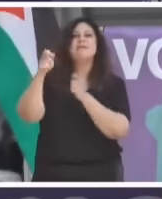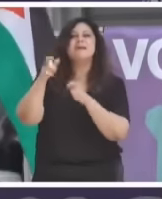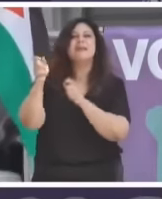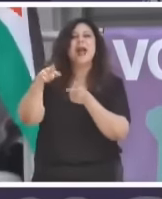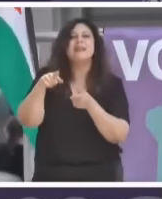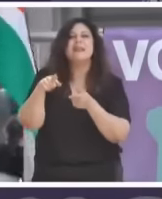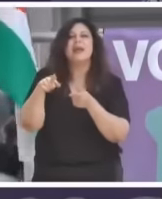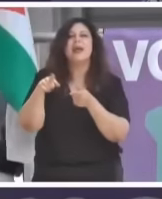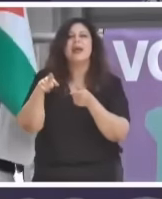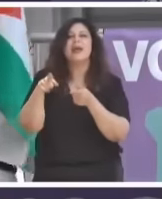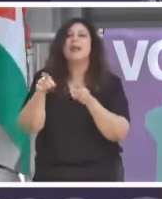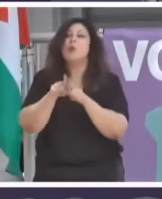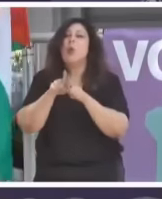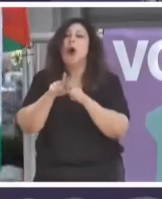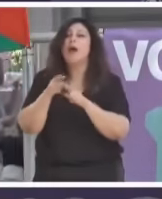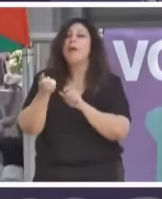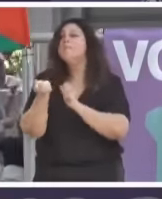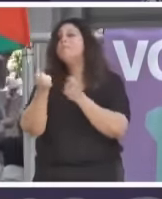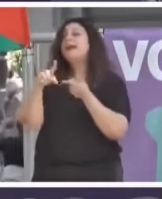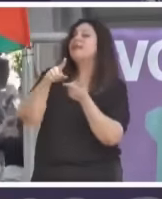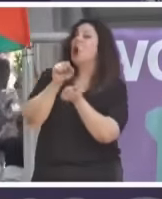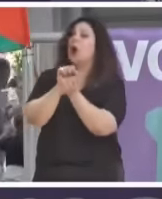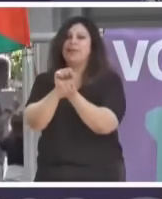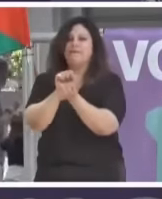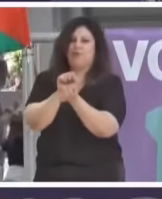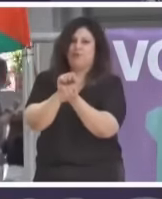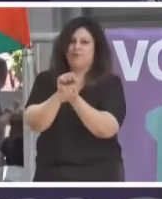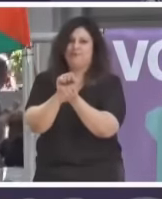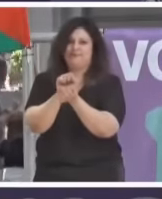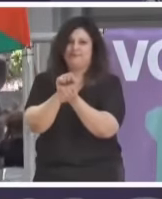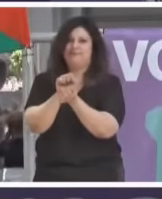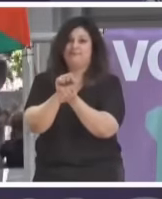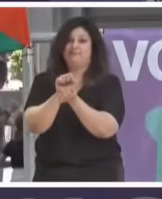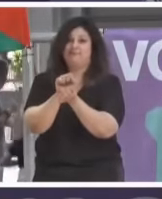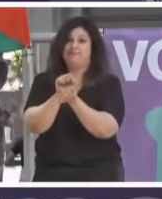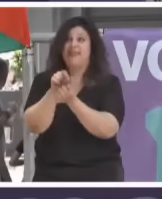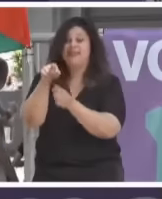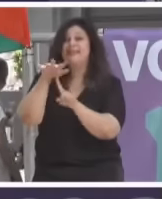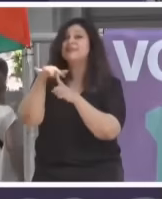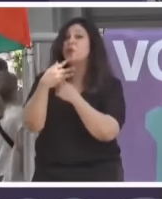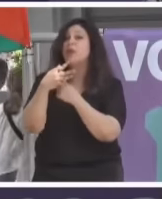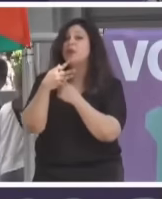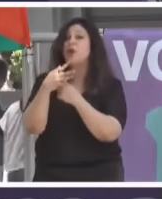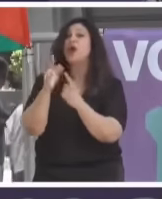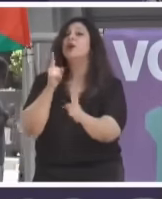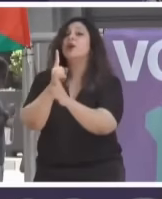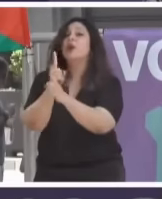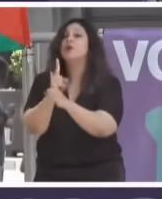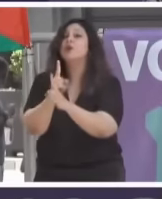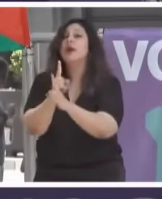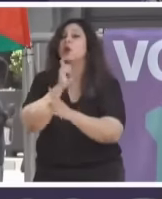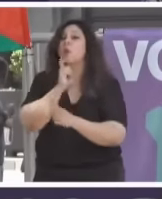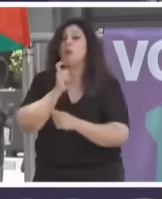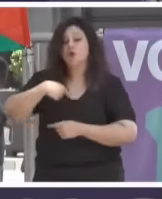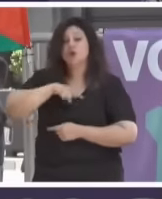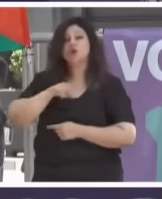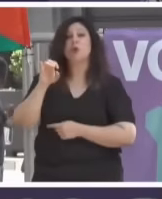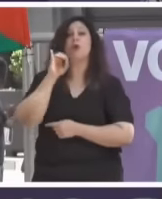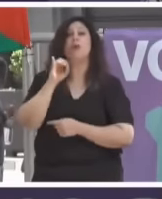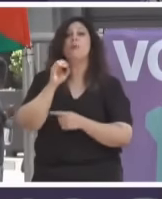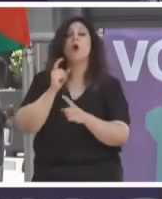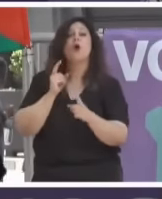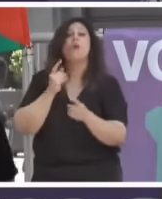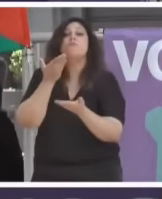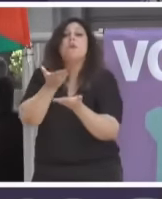la semiesclavitud. Esa es la otra moneda. Y frente a eso, pues lo que propone Podemos, con una